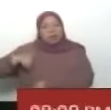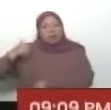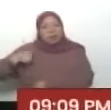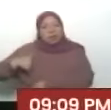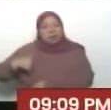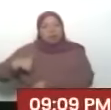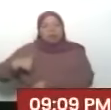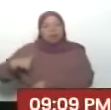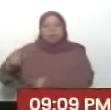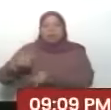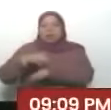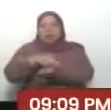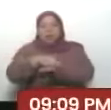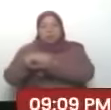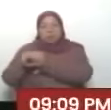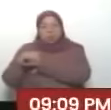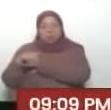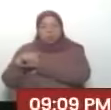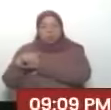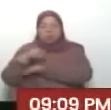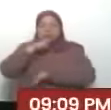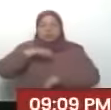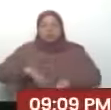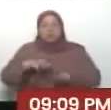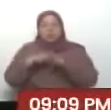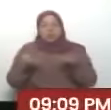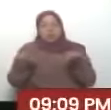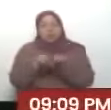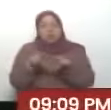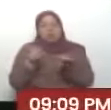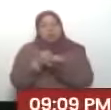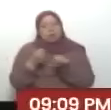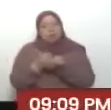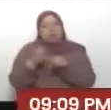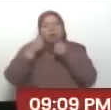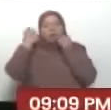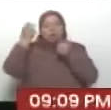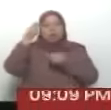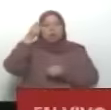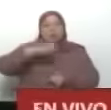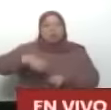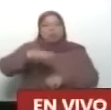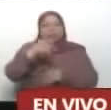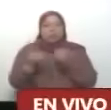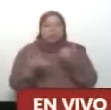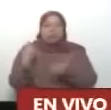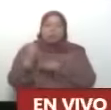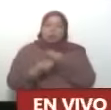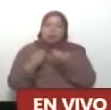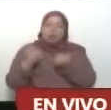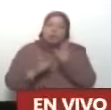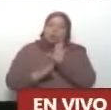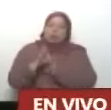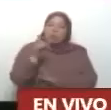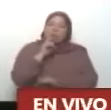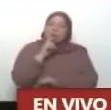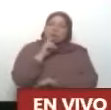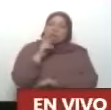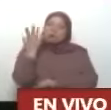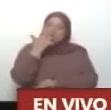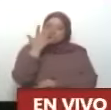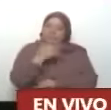injerencia inglesa y las casualidades históricas y las similitudes y la lucha de los pueblos en esto. ¿Cómo se construye? Jennifer,